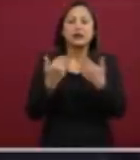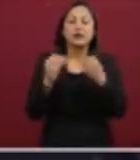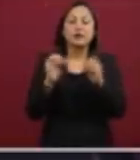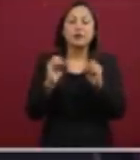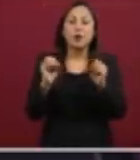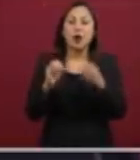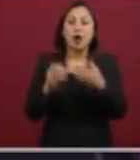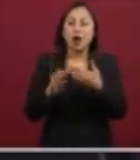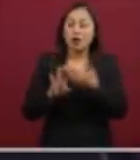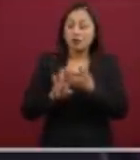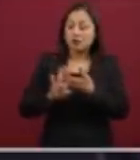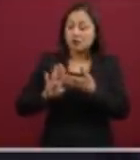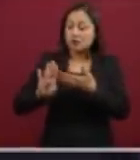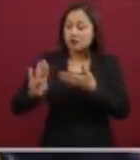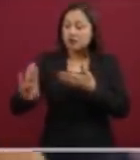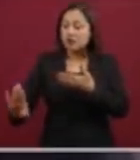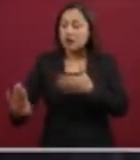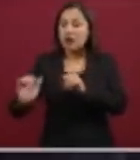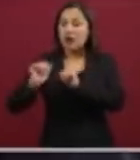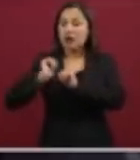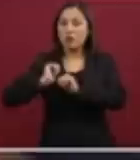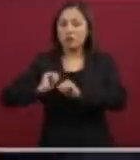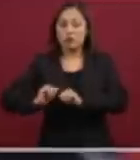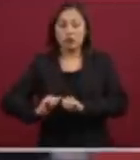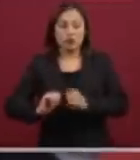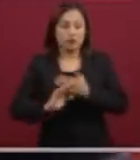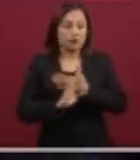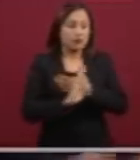entre autoridades y delincuencia,